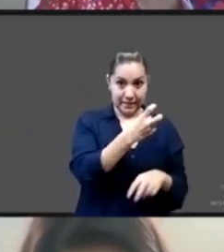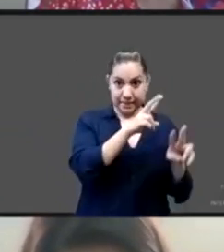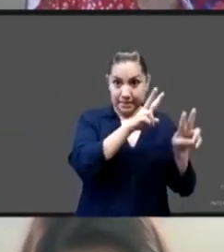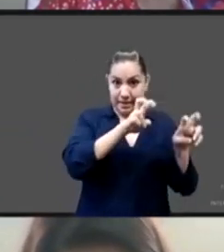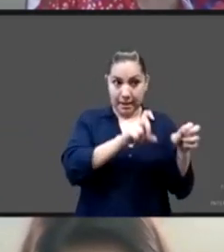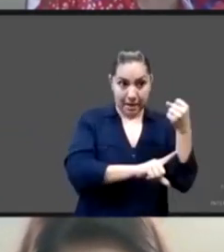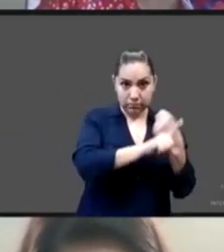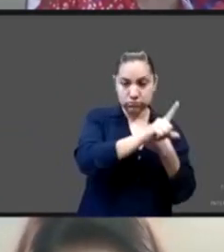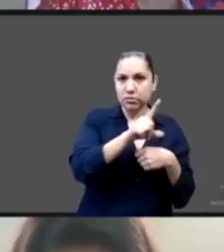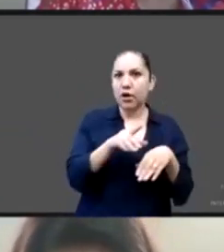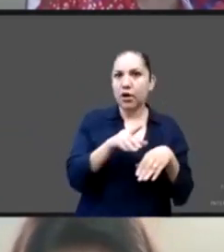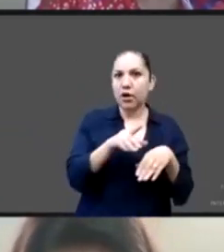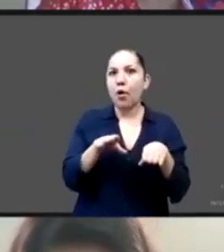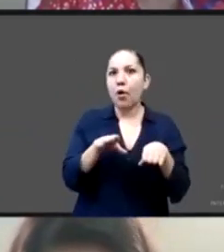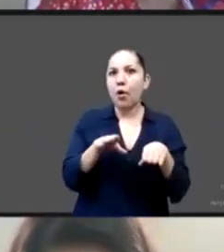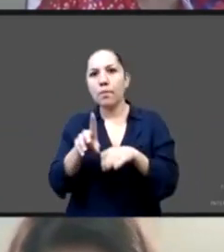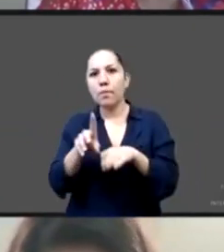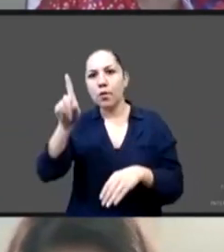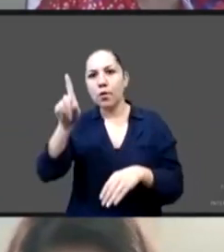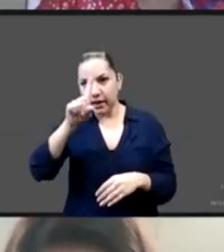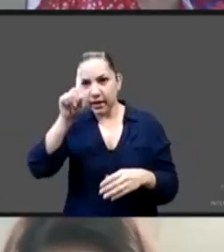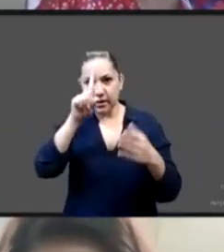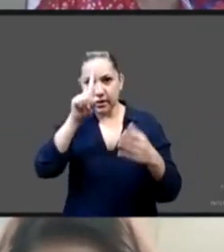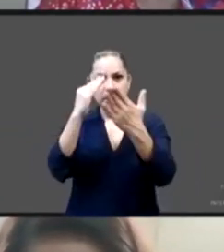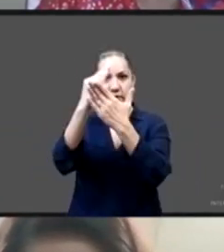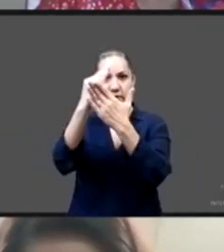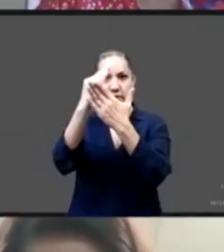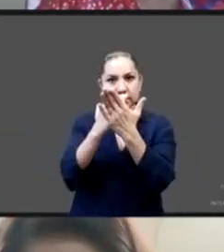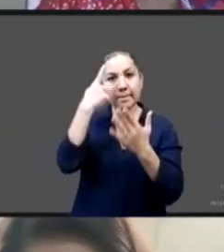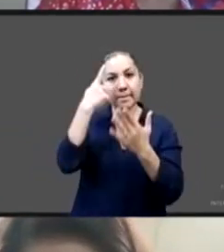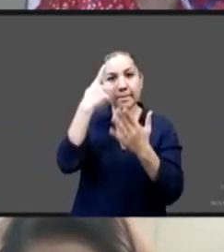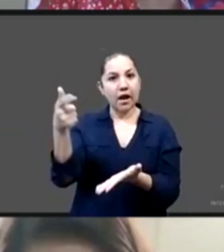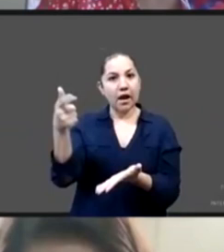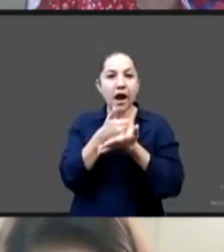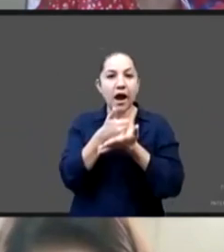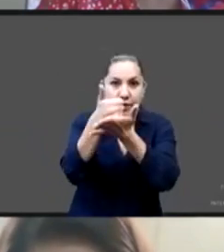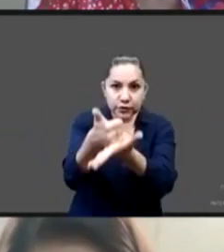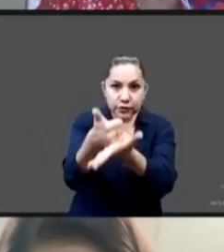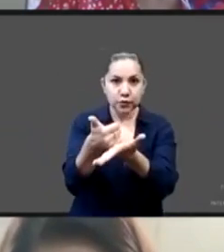Martín, no sé si me pueden colocar ya mi presentación, si fuera usted tan amable.